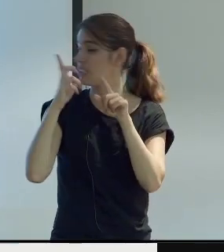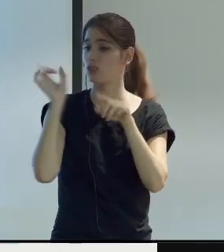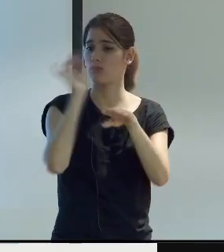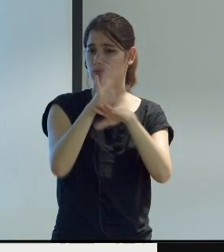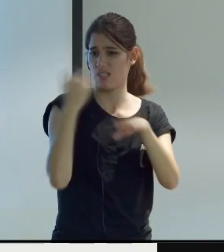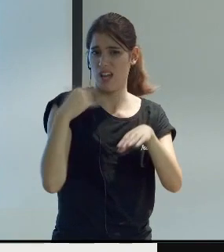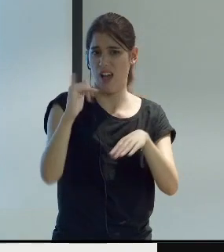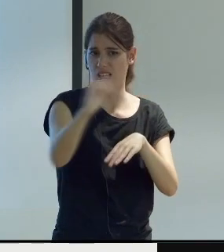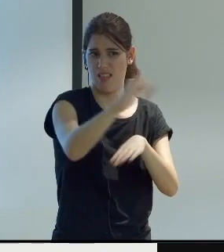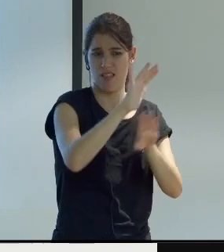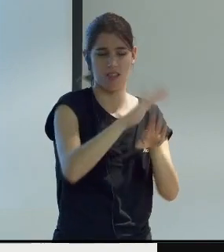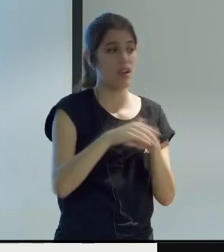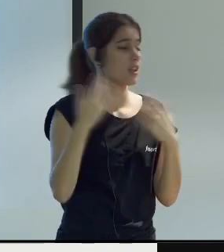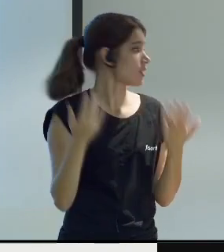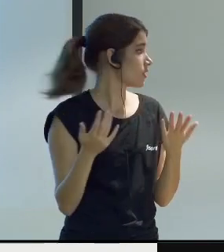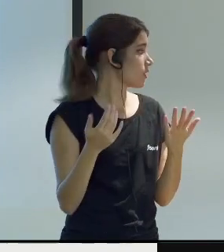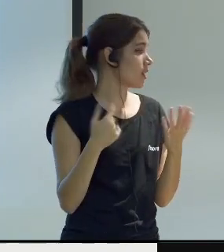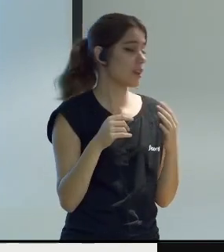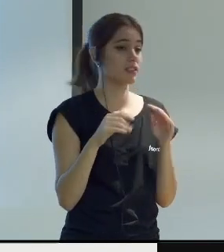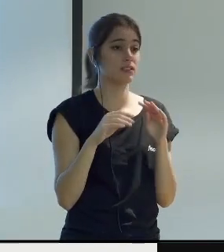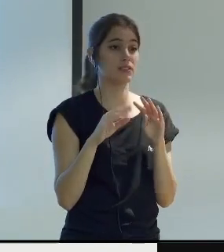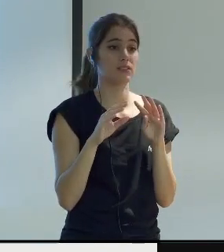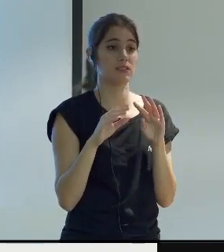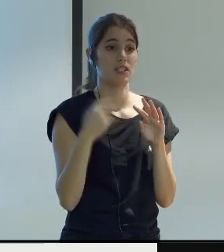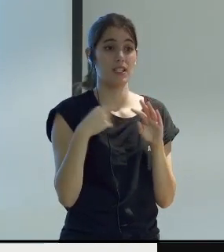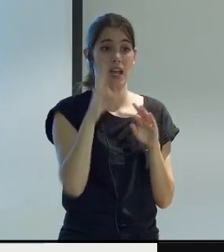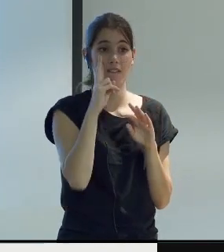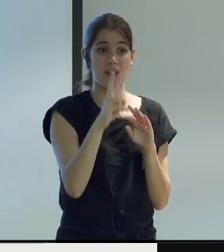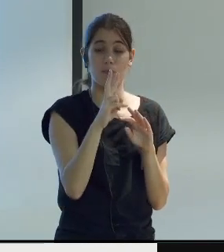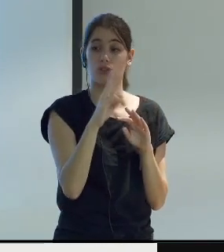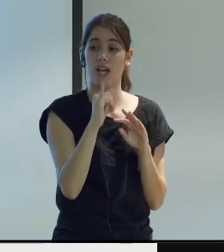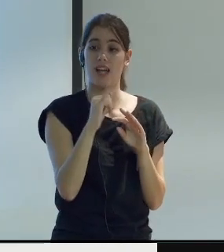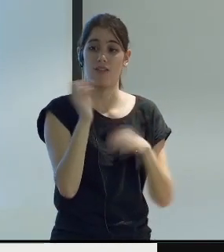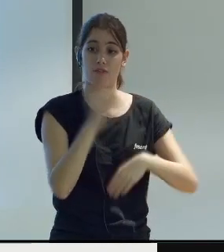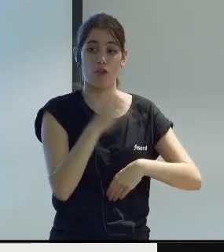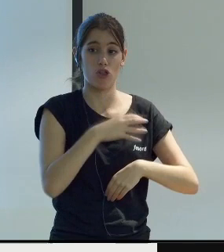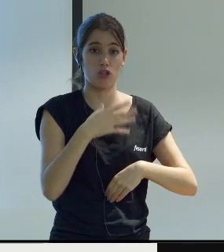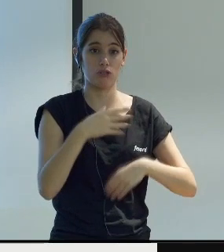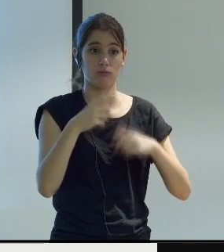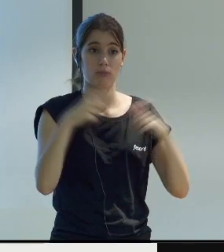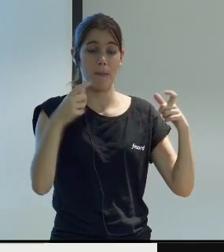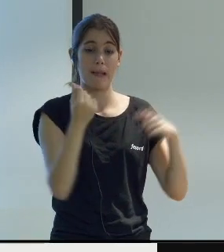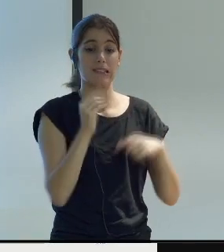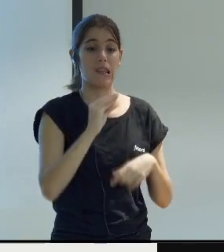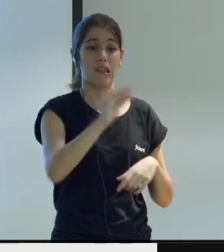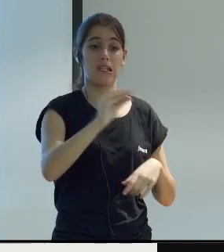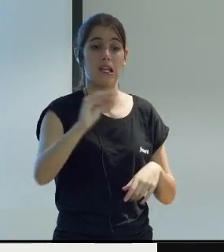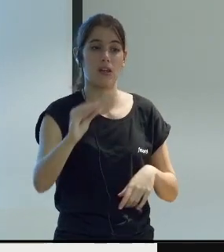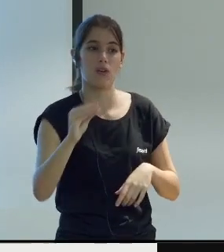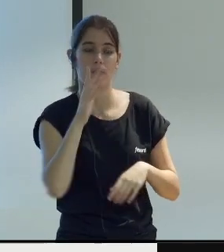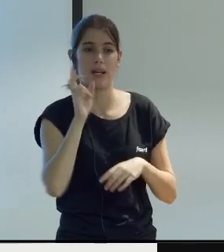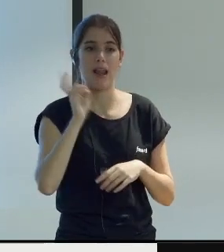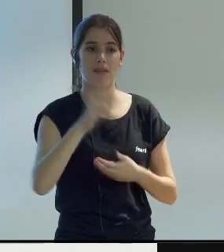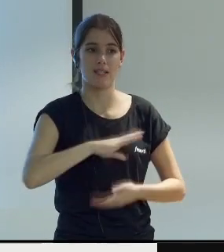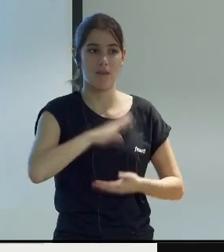cierto. Entonces, al fin ya vemos que hay cada vez más fondos que se dedican a la